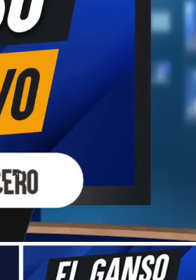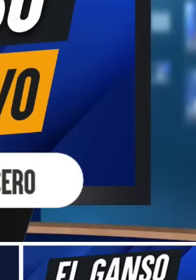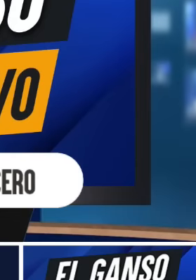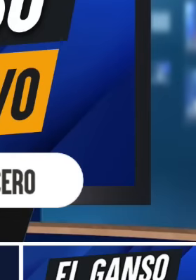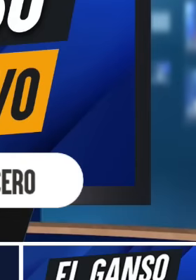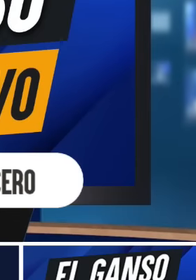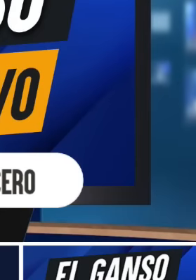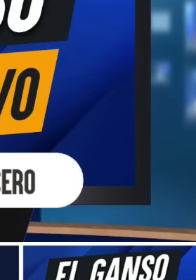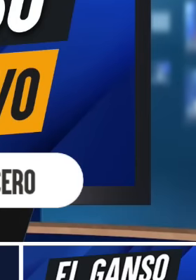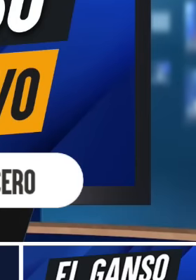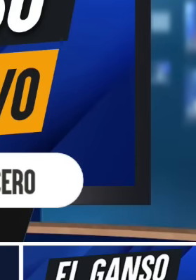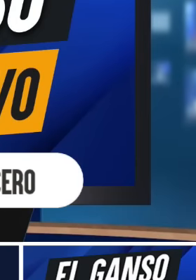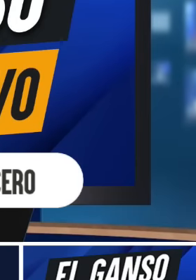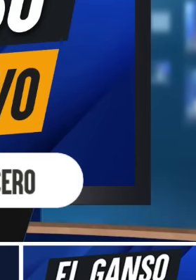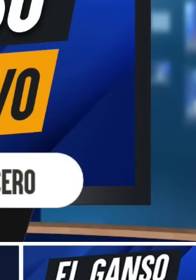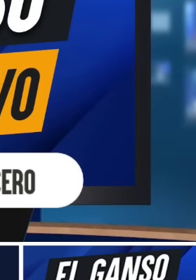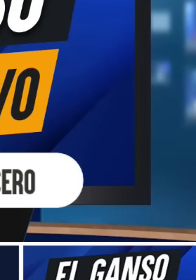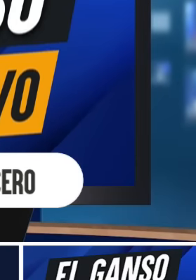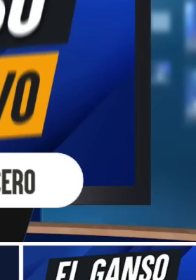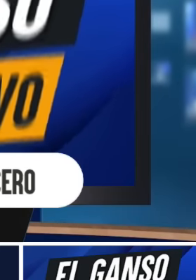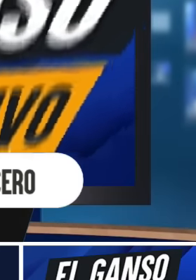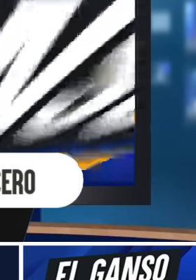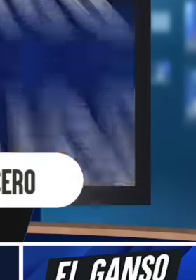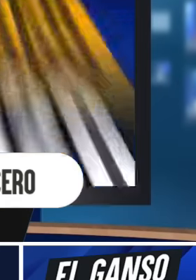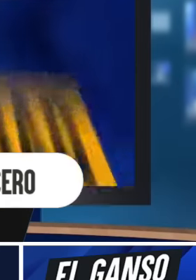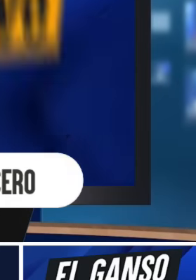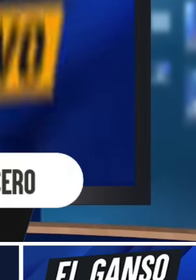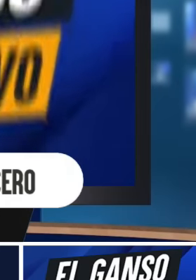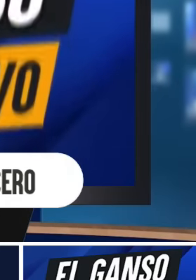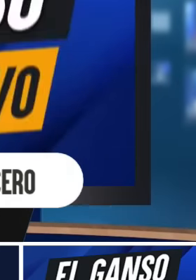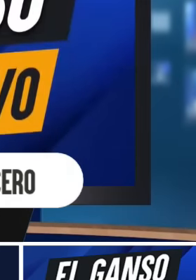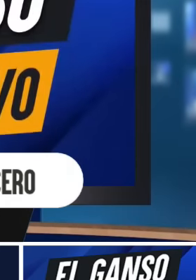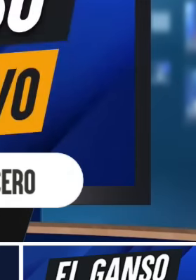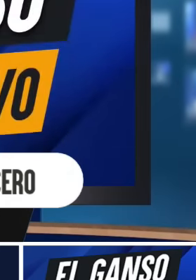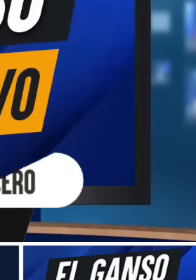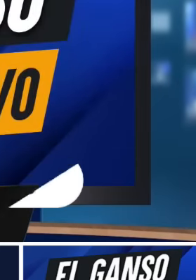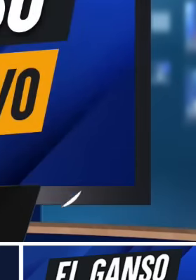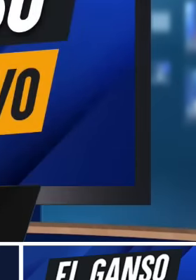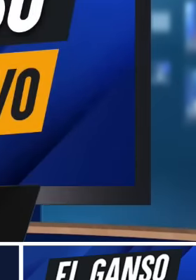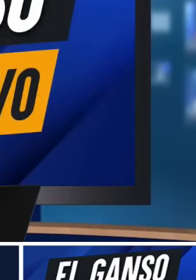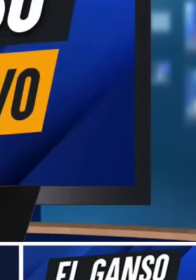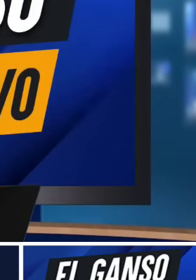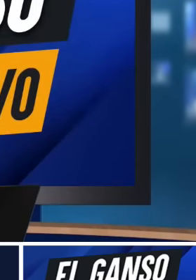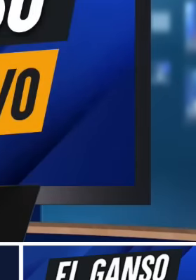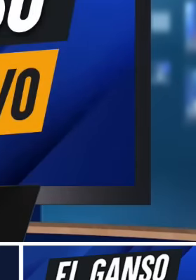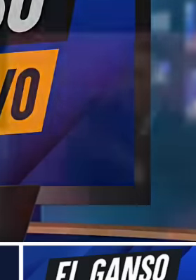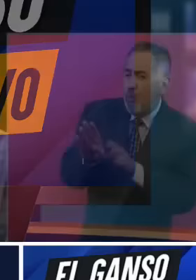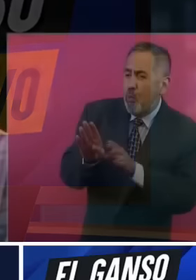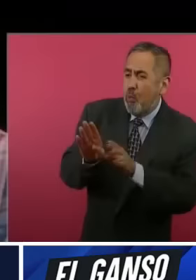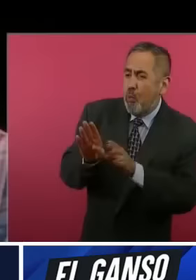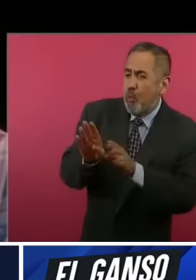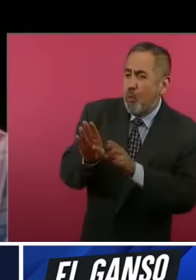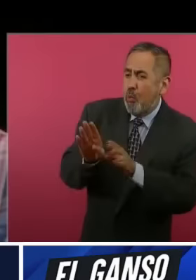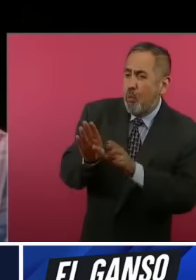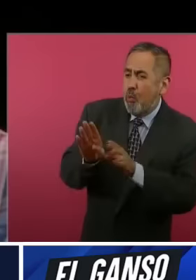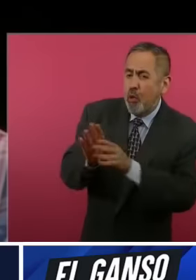y bueno la vez que en este caso Fox se ensartó bastante vamos a verlo